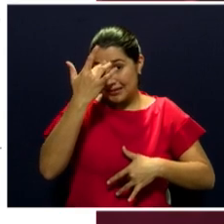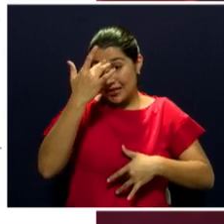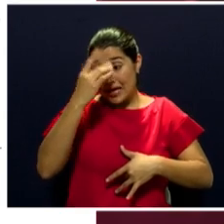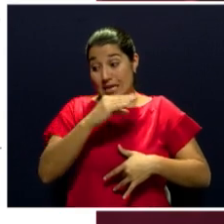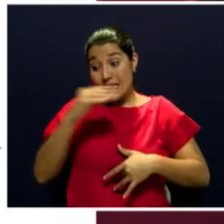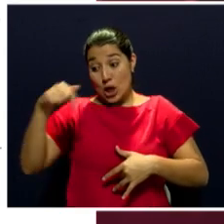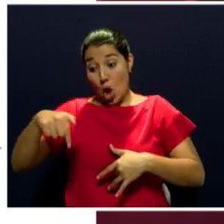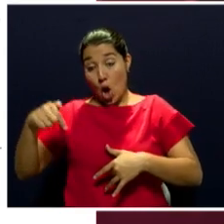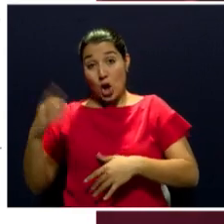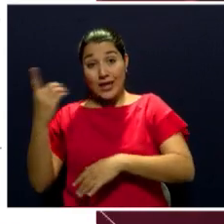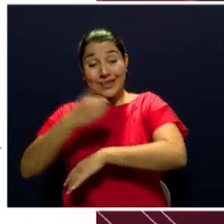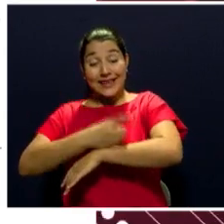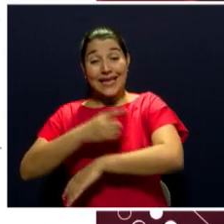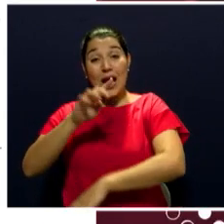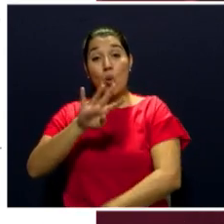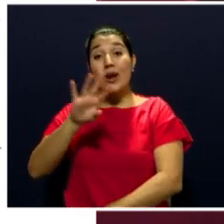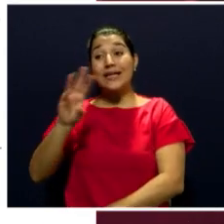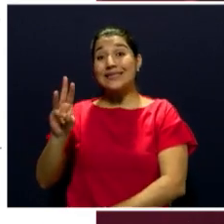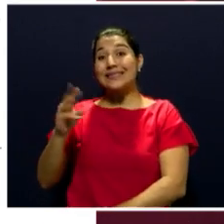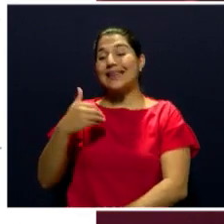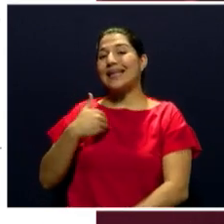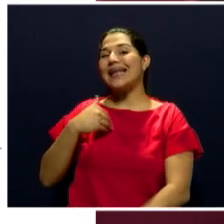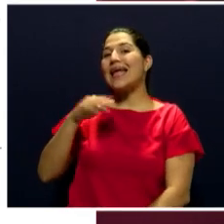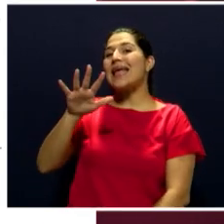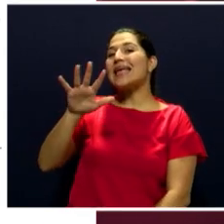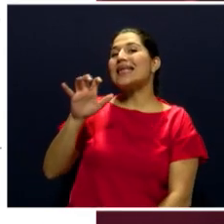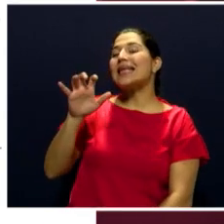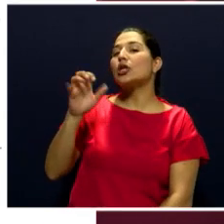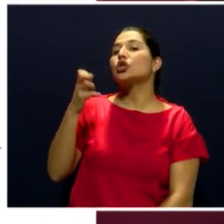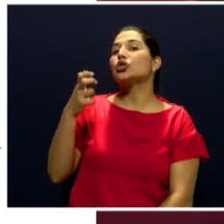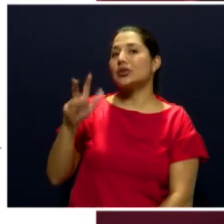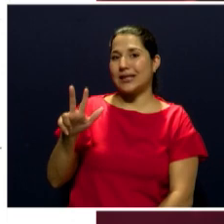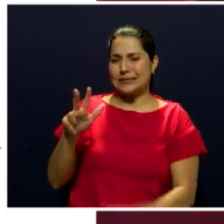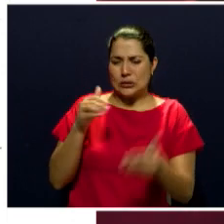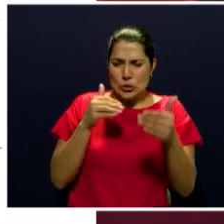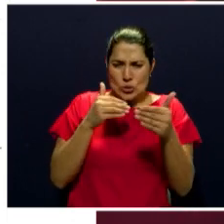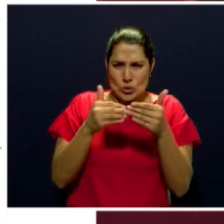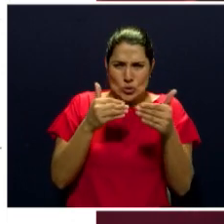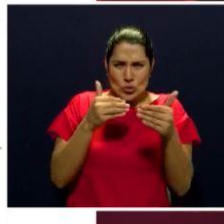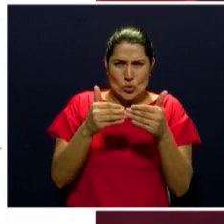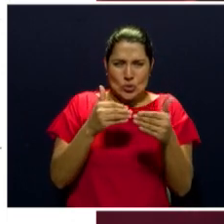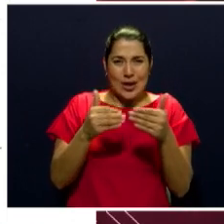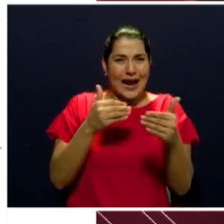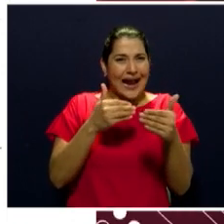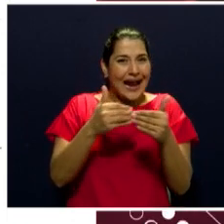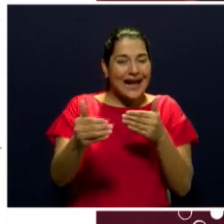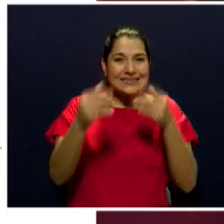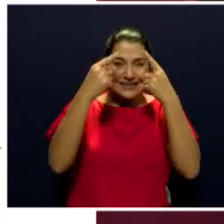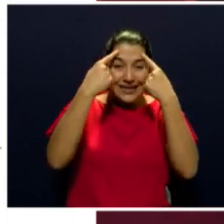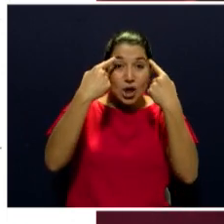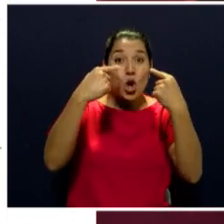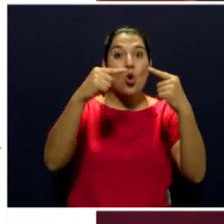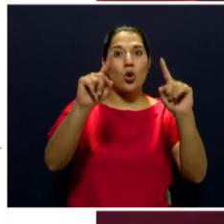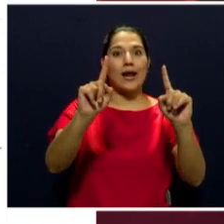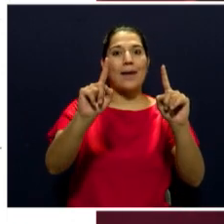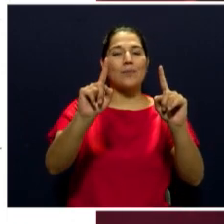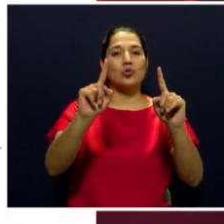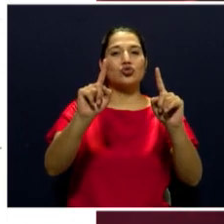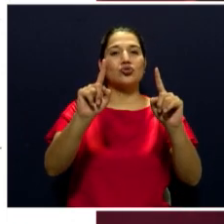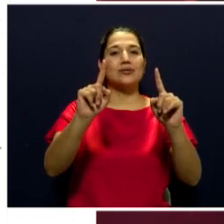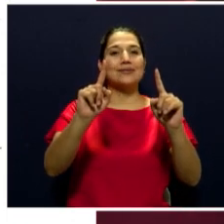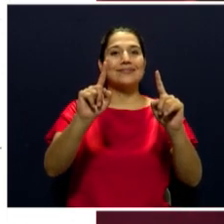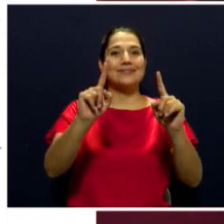46, tenemos 513 casos. Estamos muy cerca de lograr este panorama optimista. También, bueno, ya